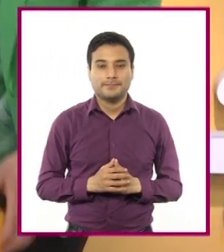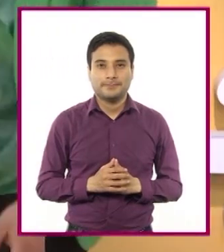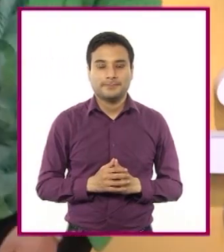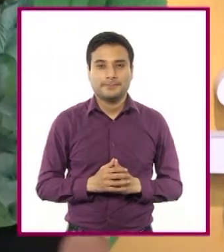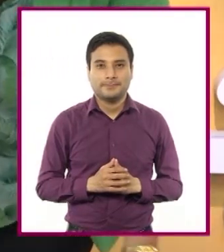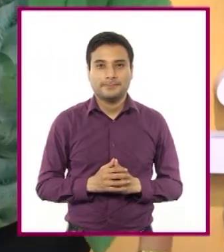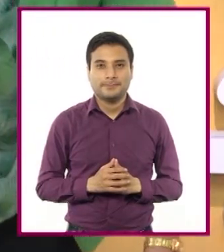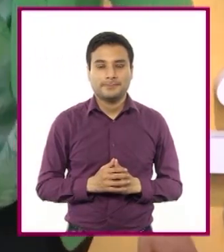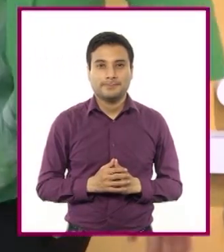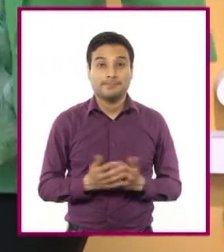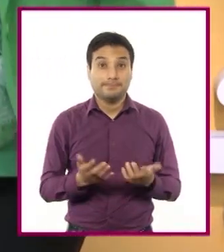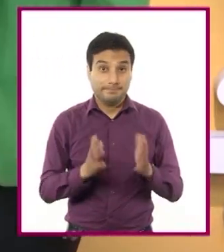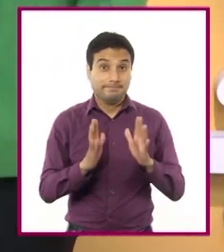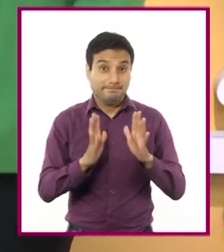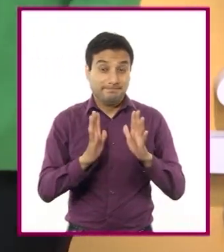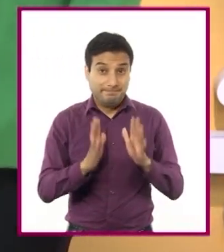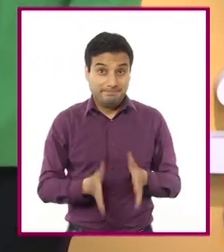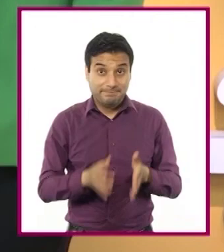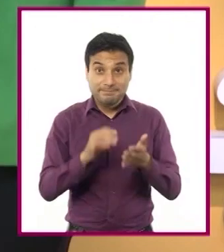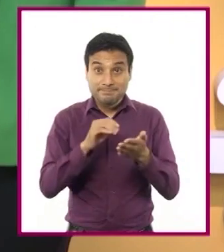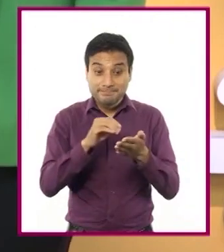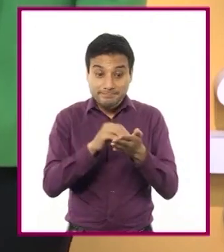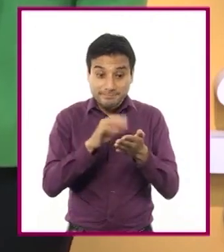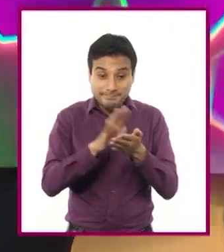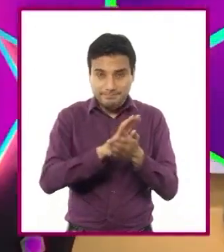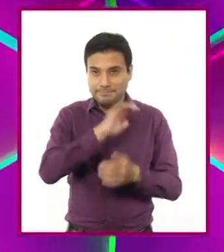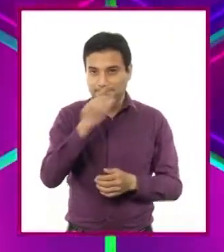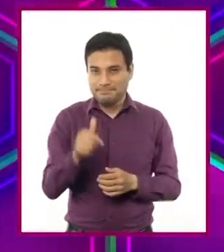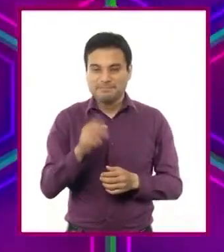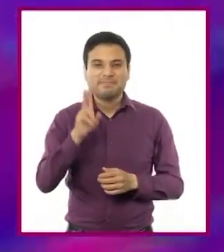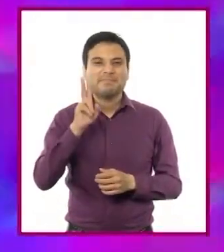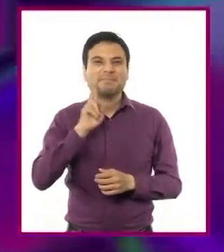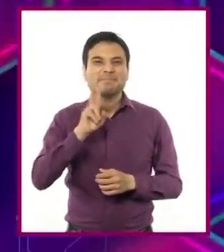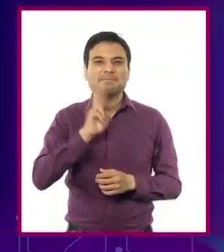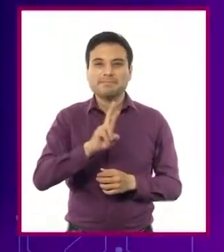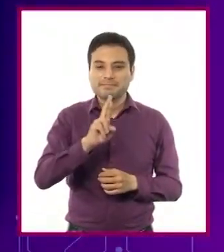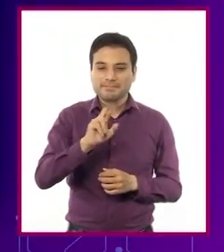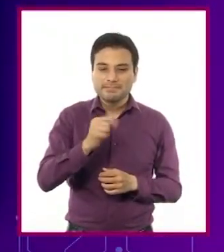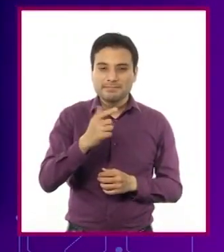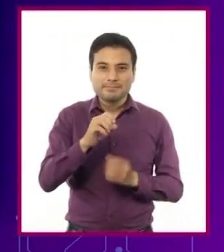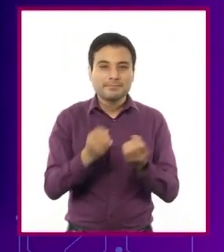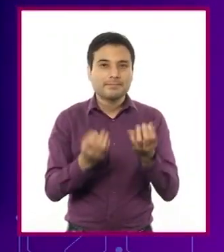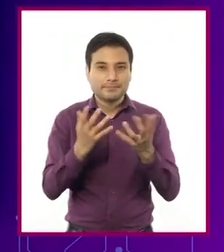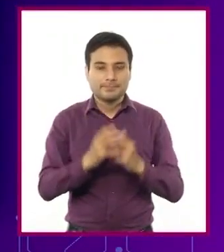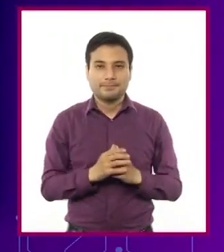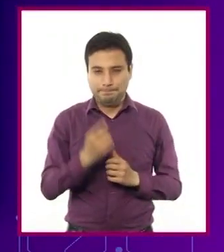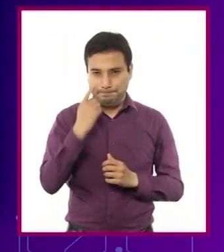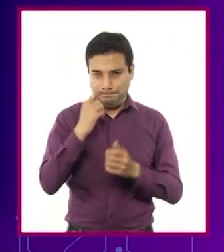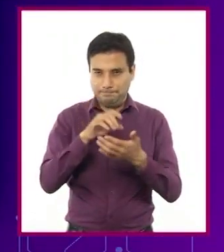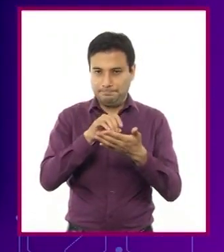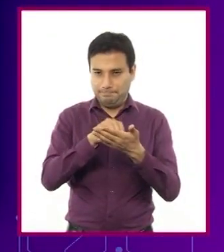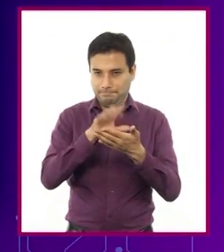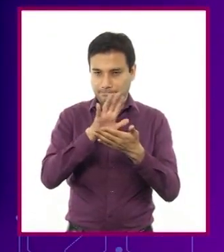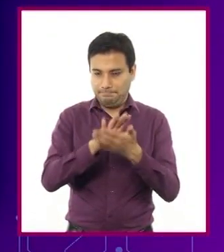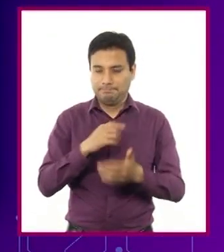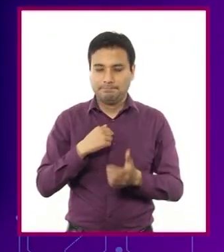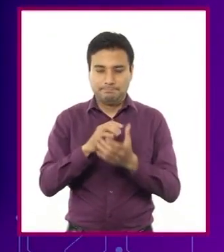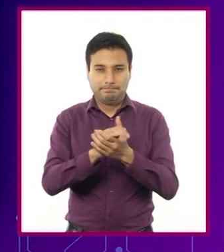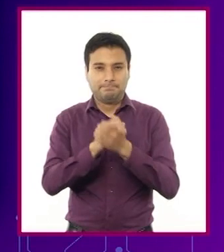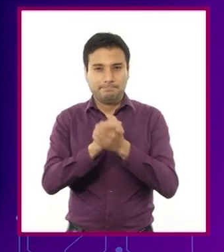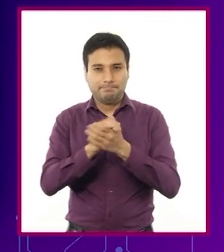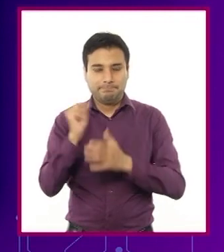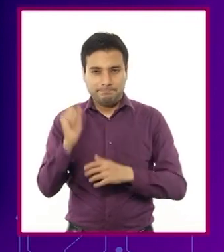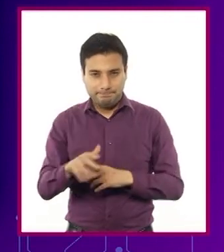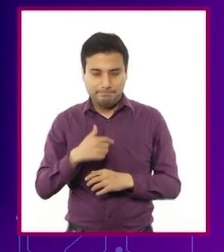Se verifica el registro para calcular el rango y así saber quién ganó. En el registro aparecen mis lanzamientos. En el